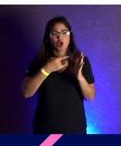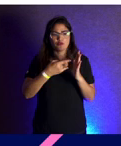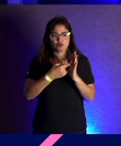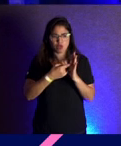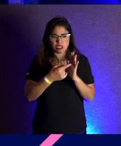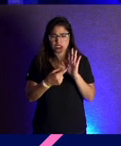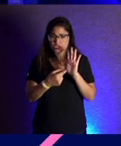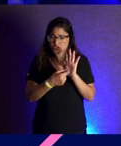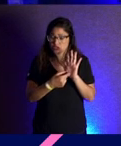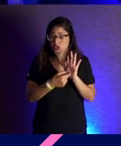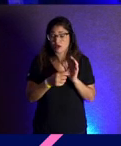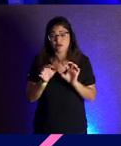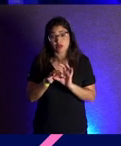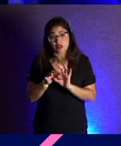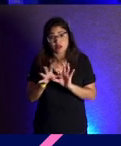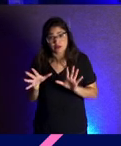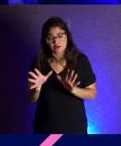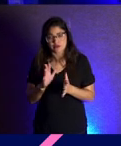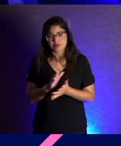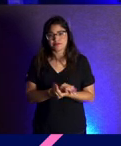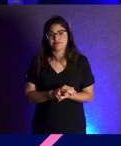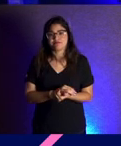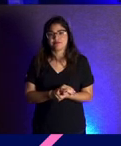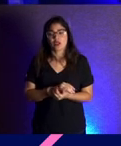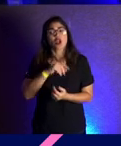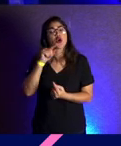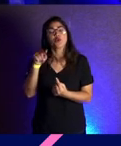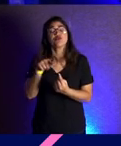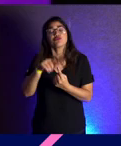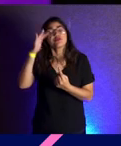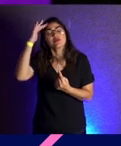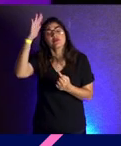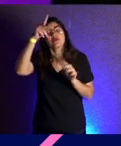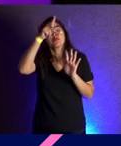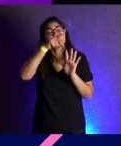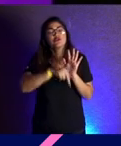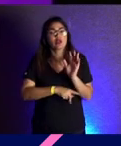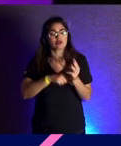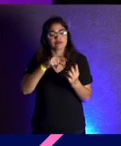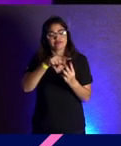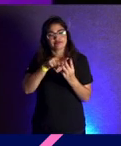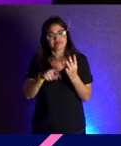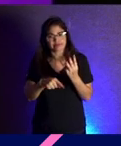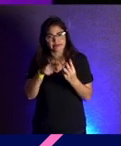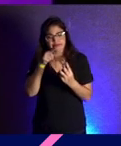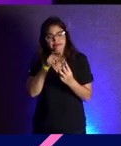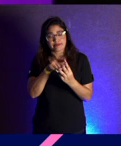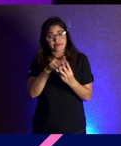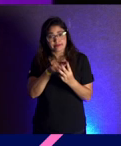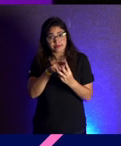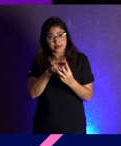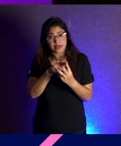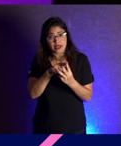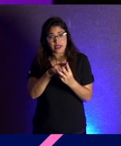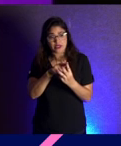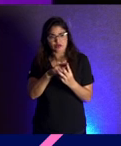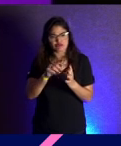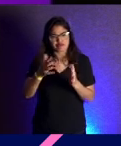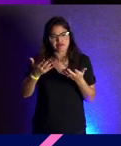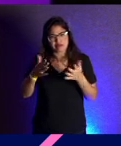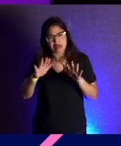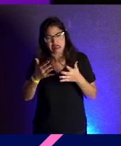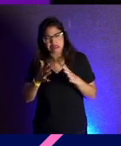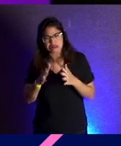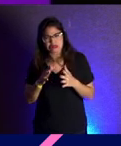Ok, los objetivos principales de los proyectos, uno es estimar los pasos pasados. Cuando